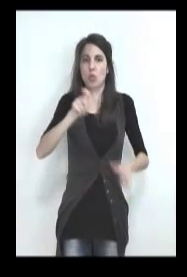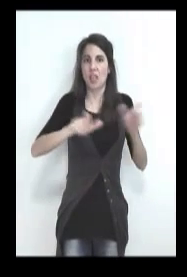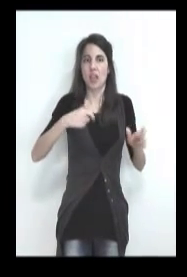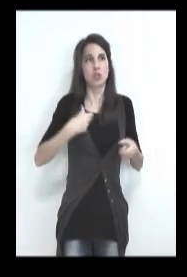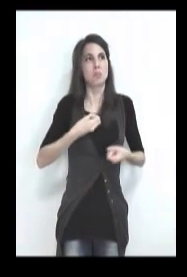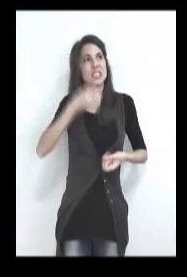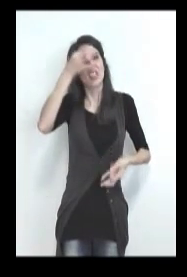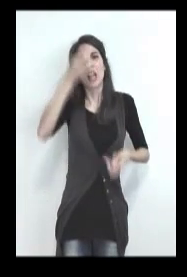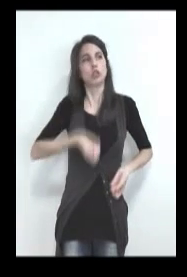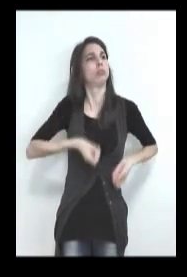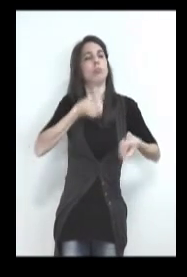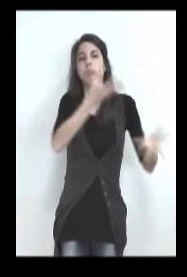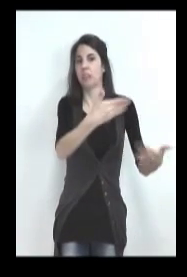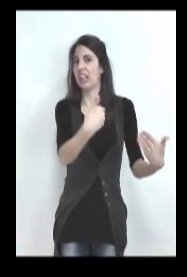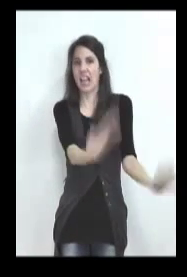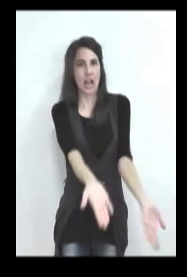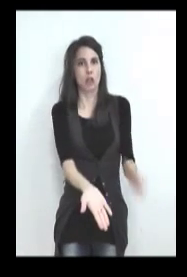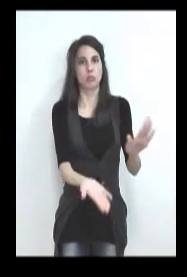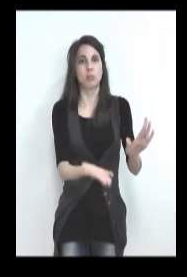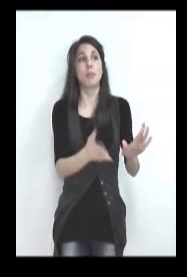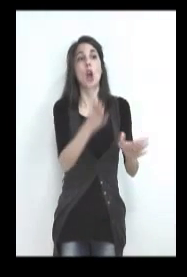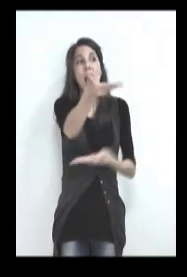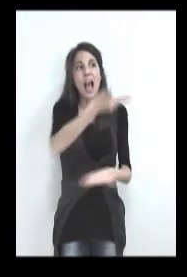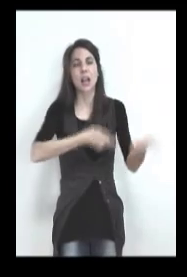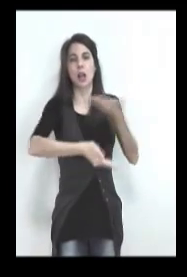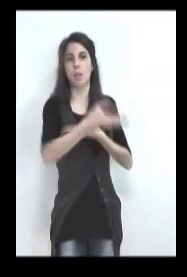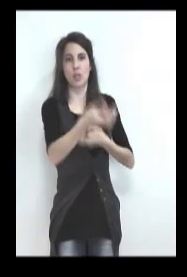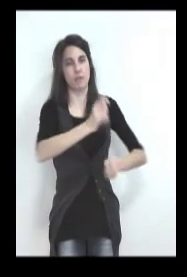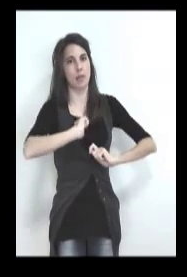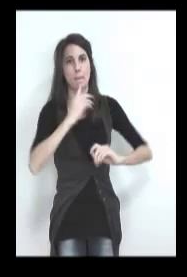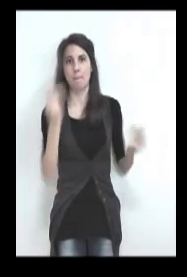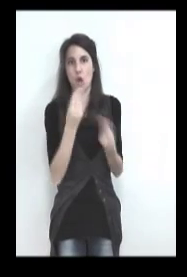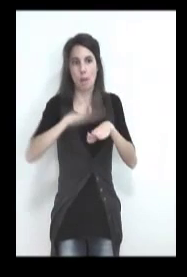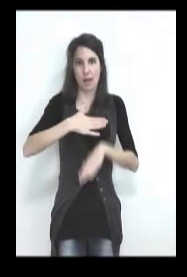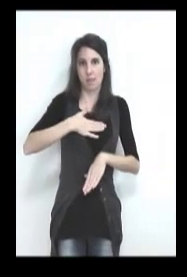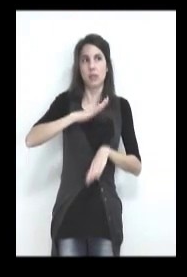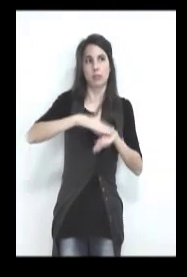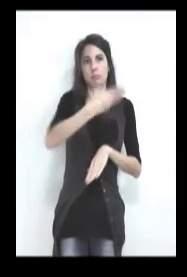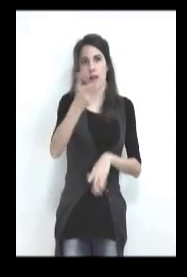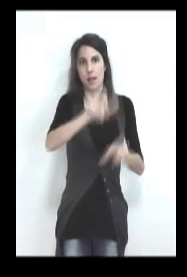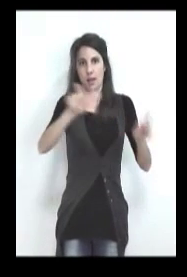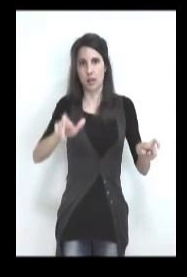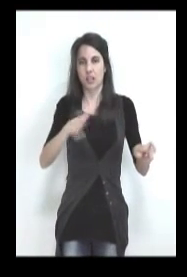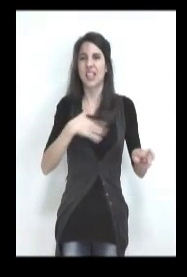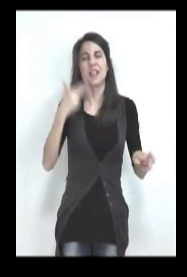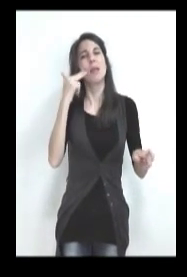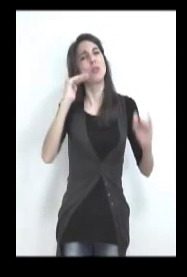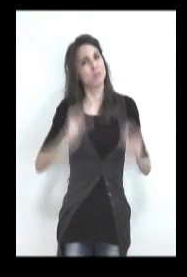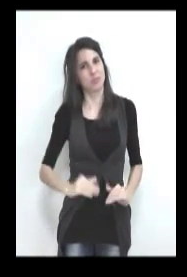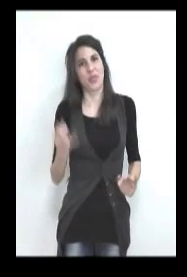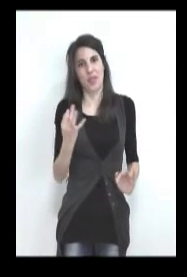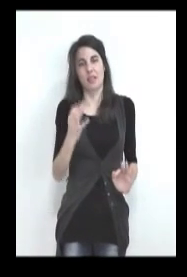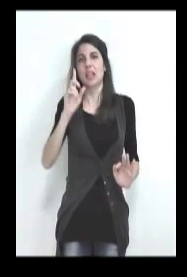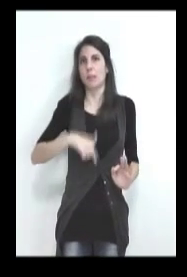mis datos a cambio de que eso genere una mejora para mí y para más gente o posibles servicios. Y hay que perderle un poco miedo. Sí que es cierto que hay un tema de